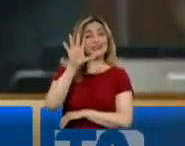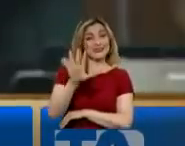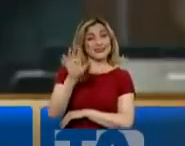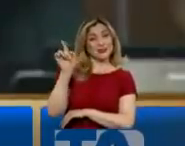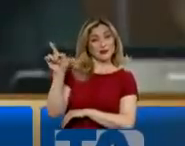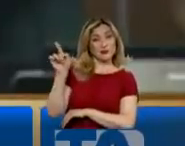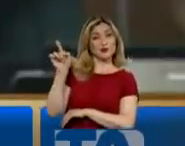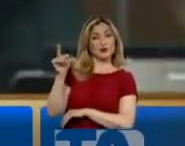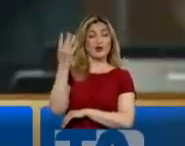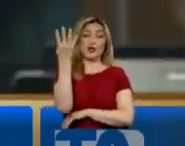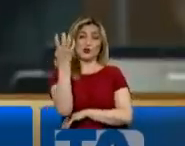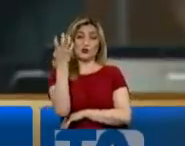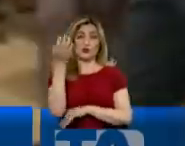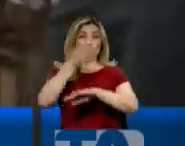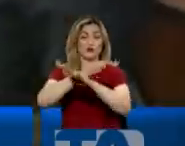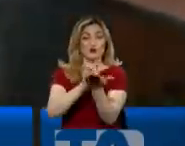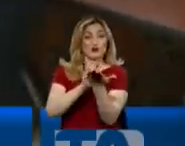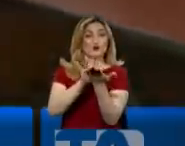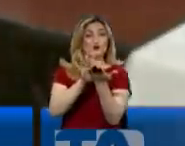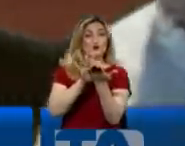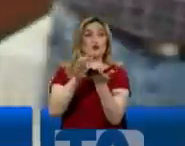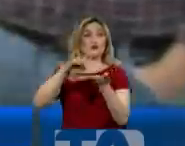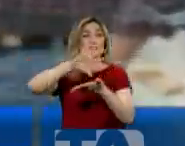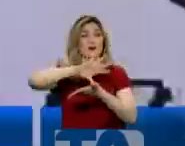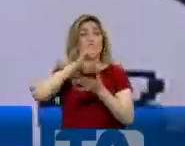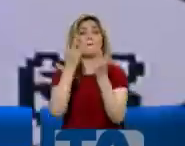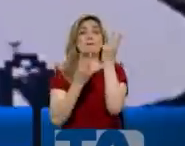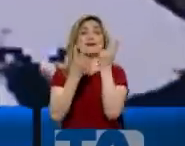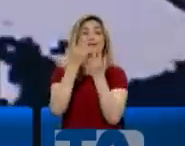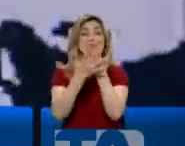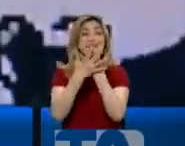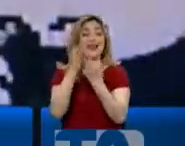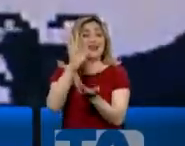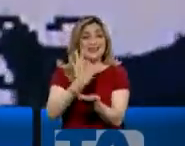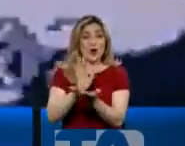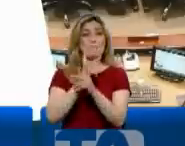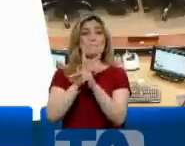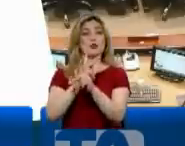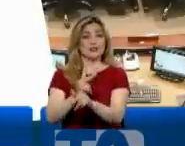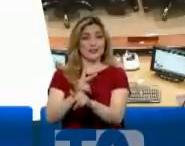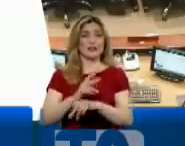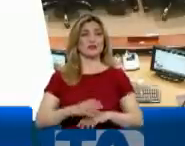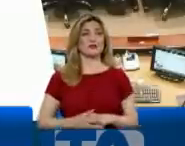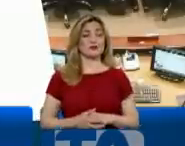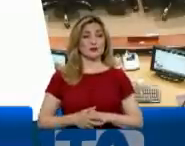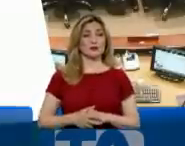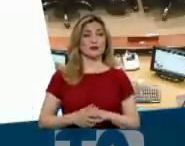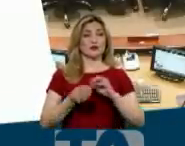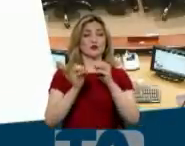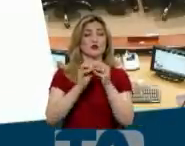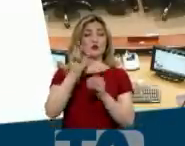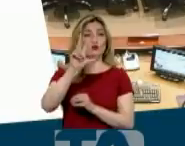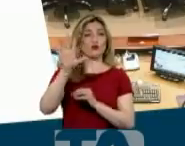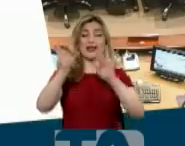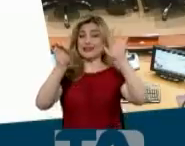figuras off y espn quien fue destituida por la actual asamblea por visita en la cárcel a un testigo protegido mientras que de alianza país